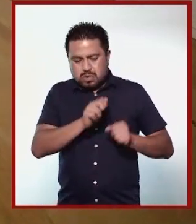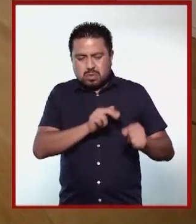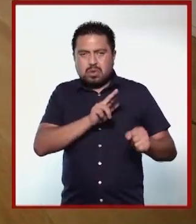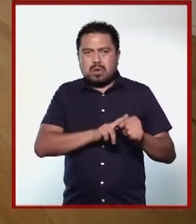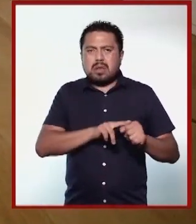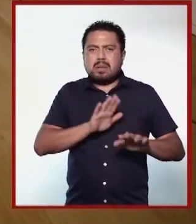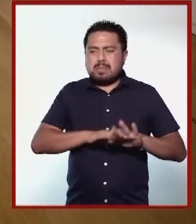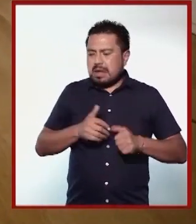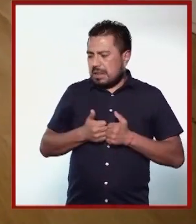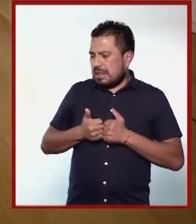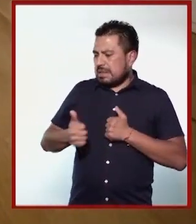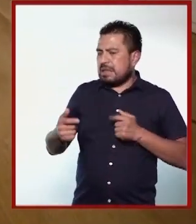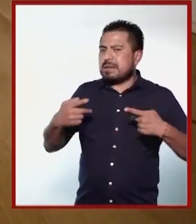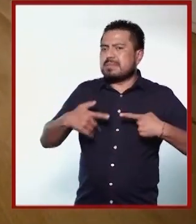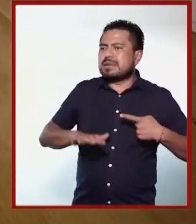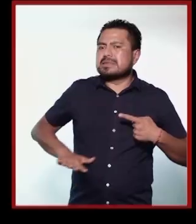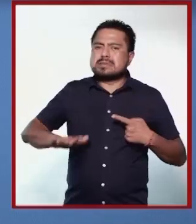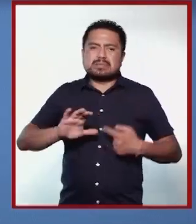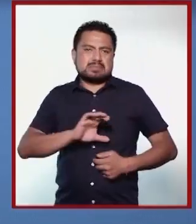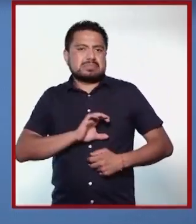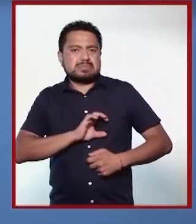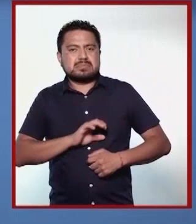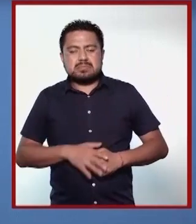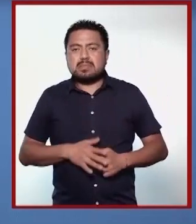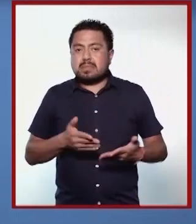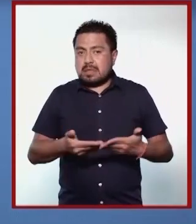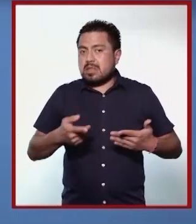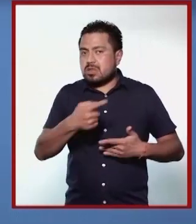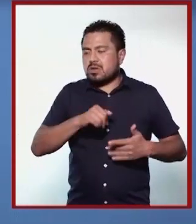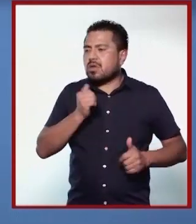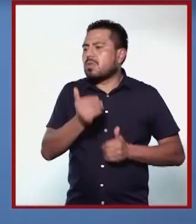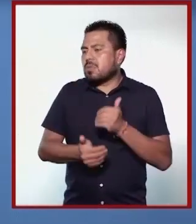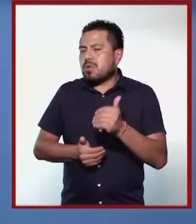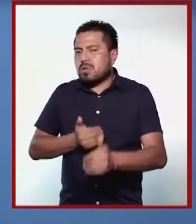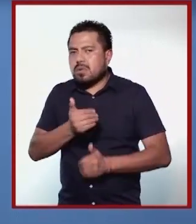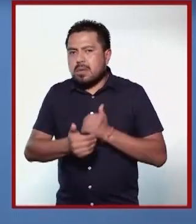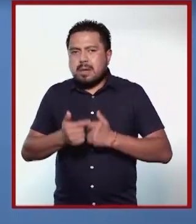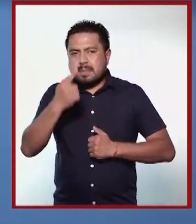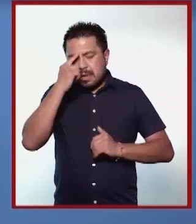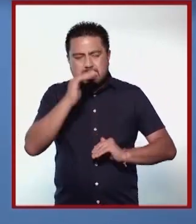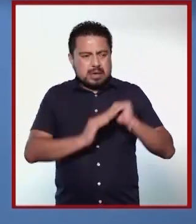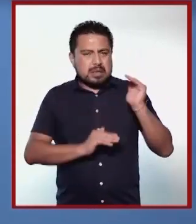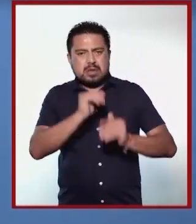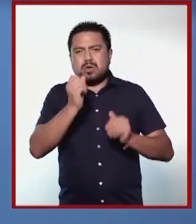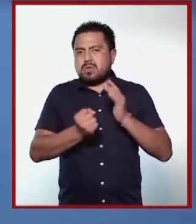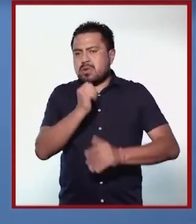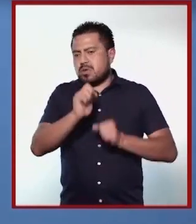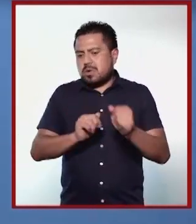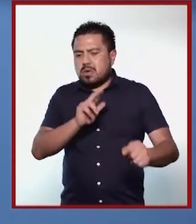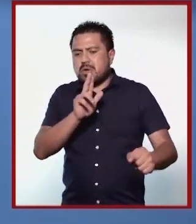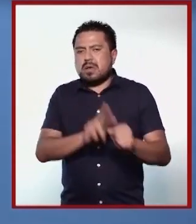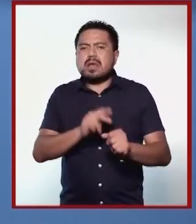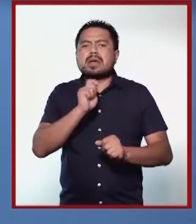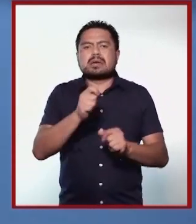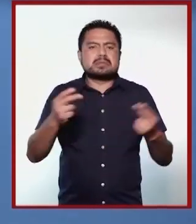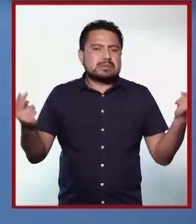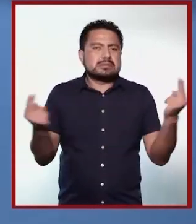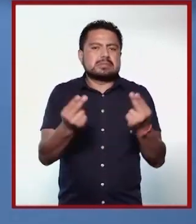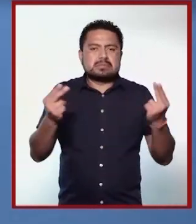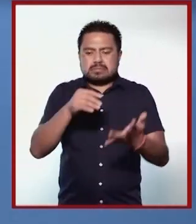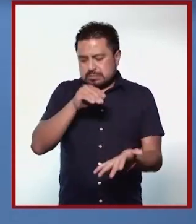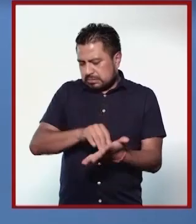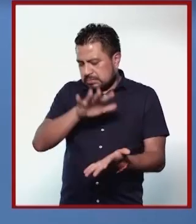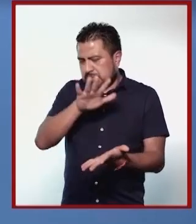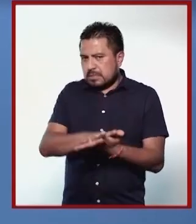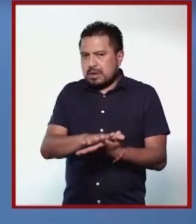nos distanciará de las personas que queremos. Vayamos paso a paso. Para construir una nueva normalidad es necesario